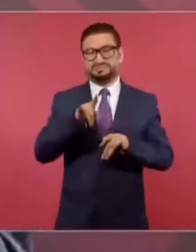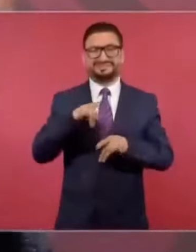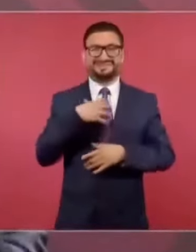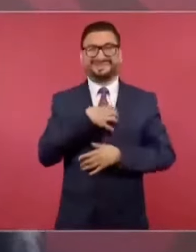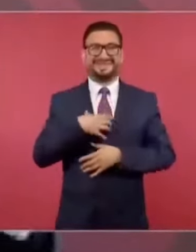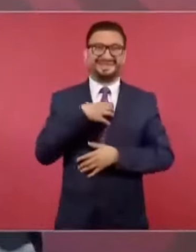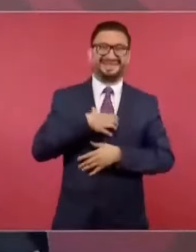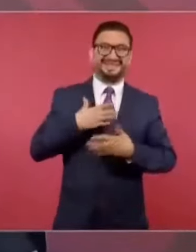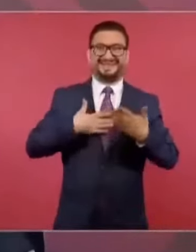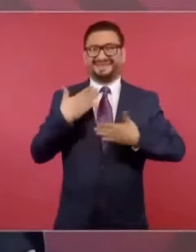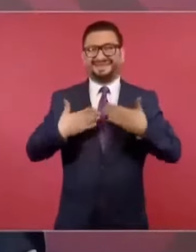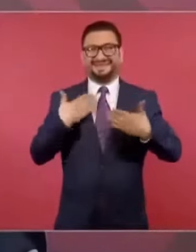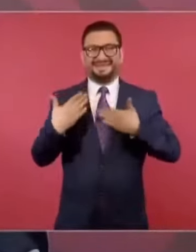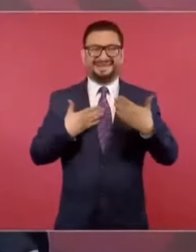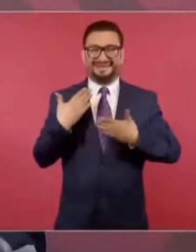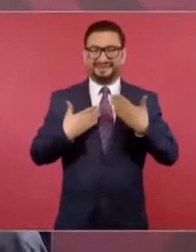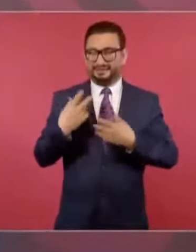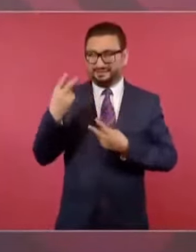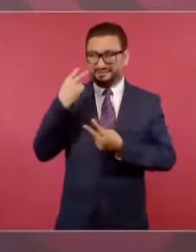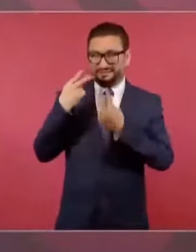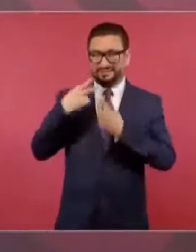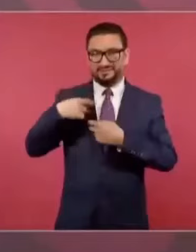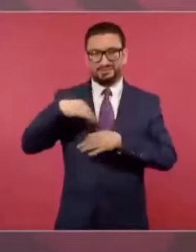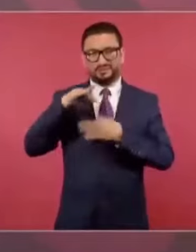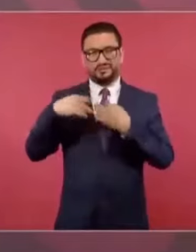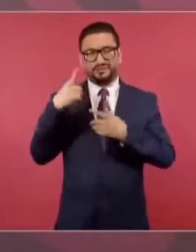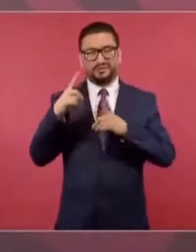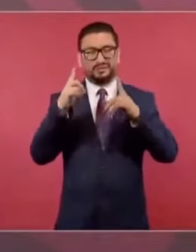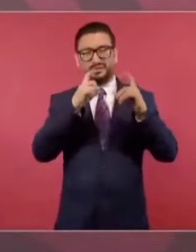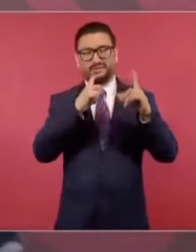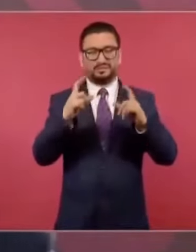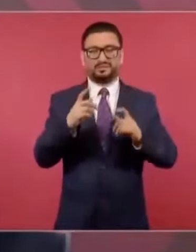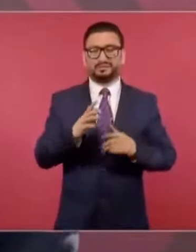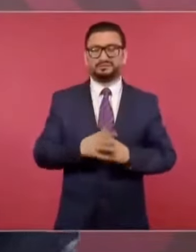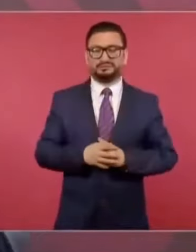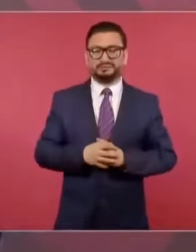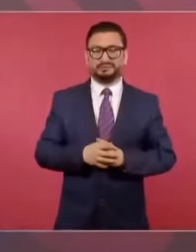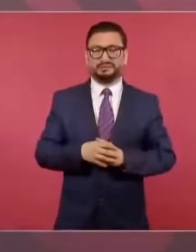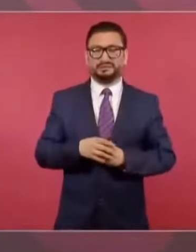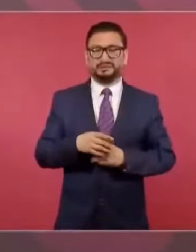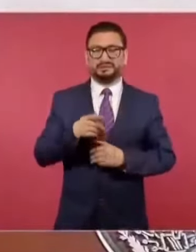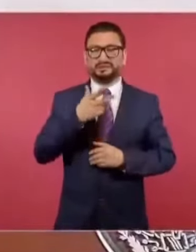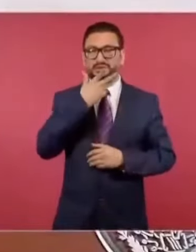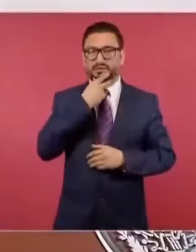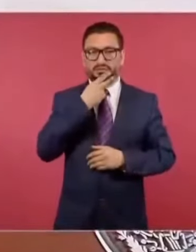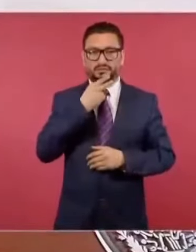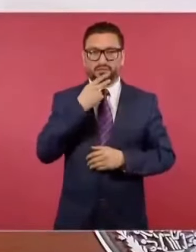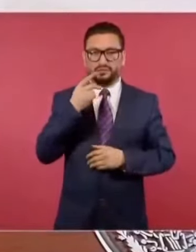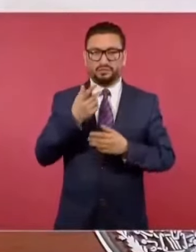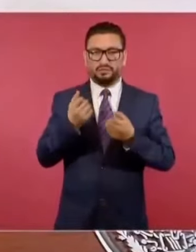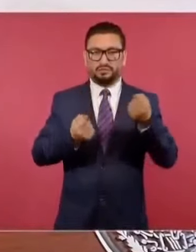alegrísimos de verme, y sacan cámara para tomar, y él hace así,